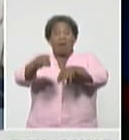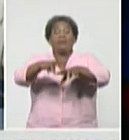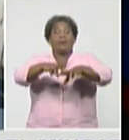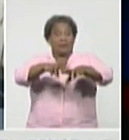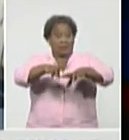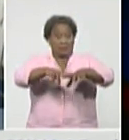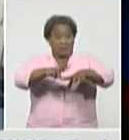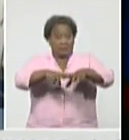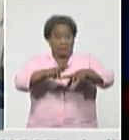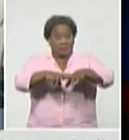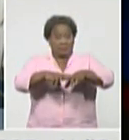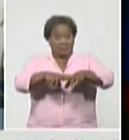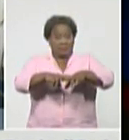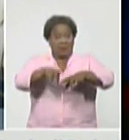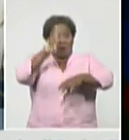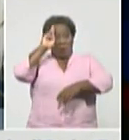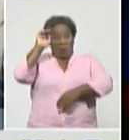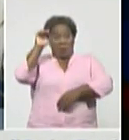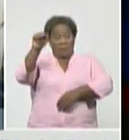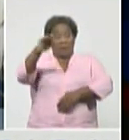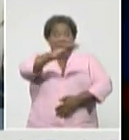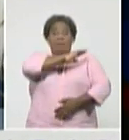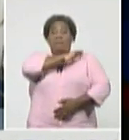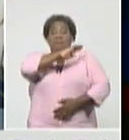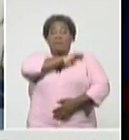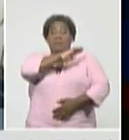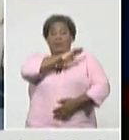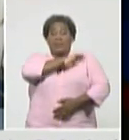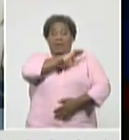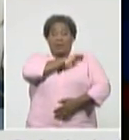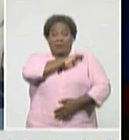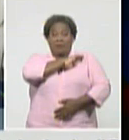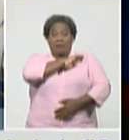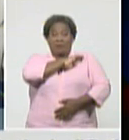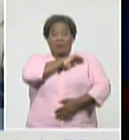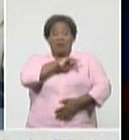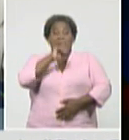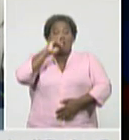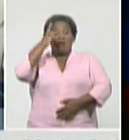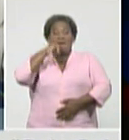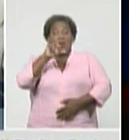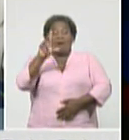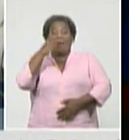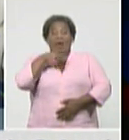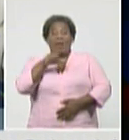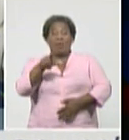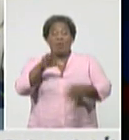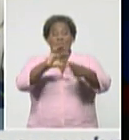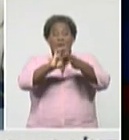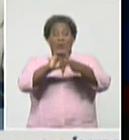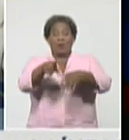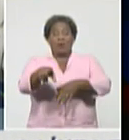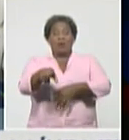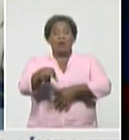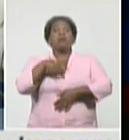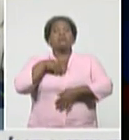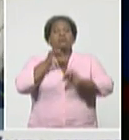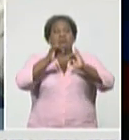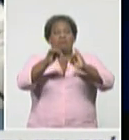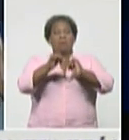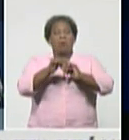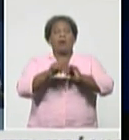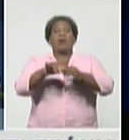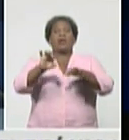que se encuentra en el Hospital Militar Dr. Luis Díaz Soto, aunque se mantiene informada de crítica,